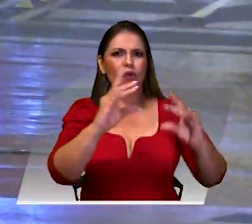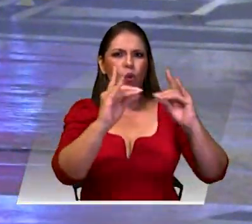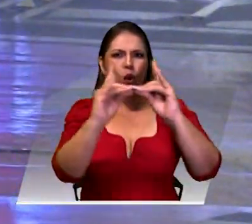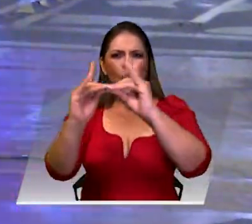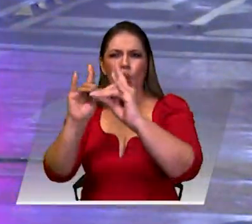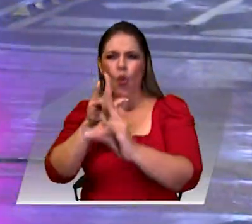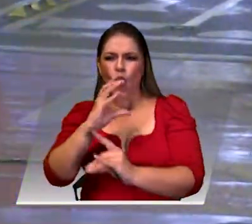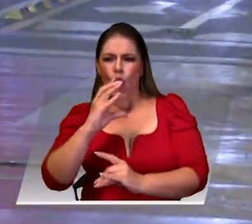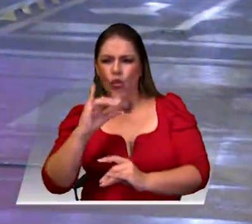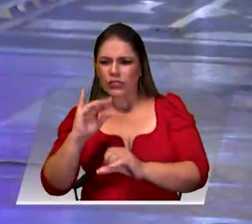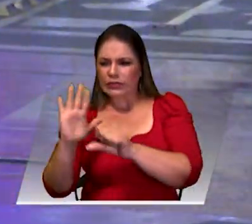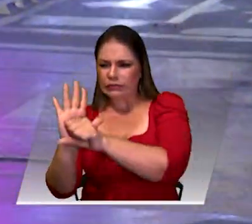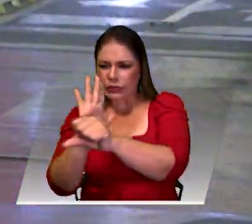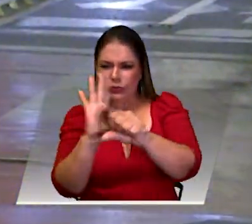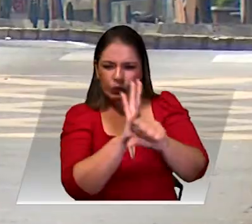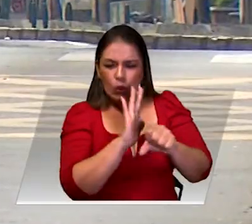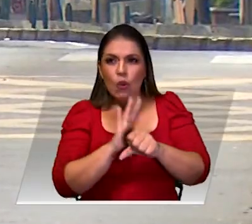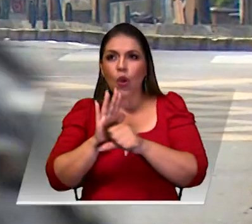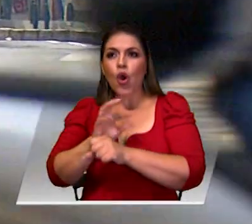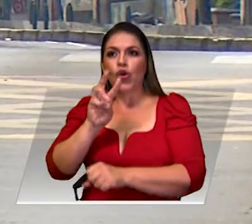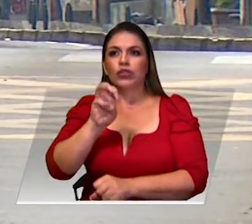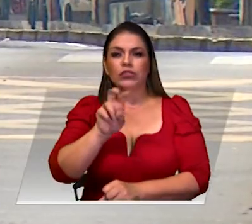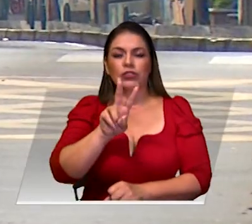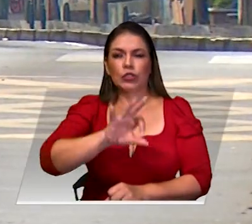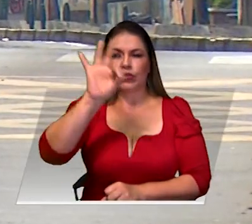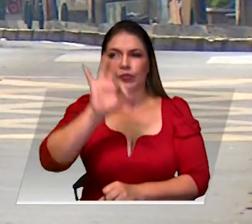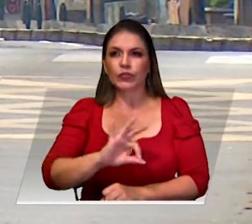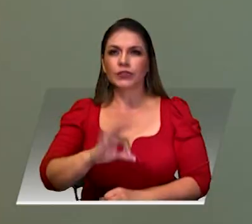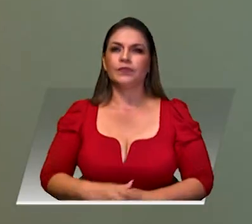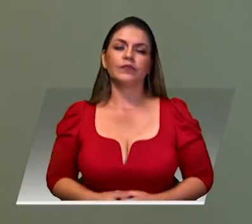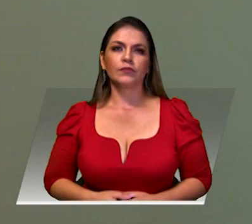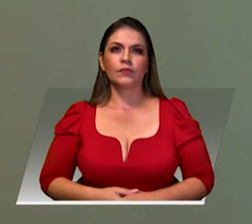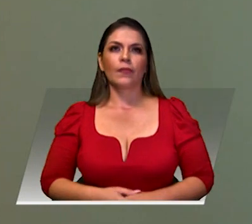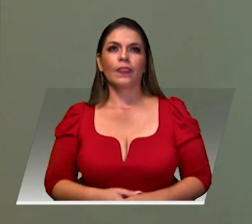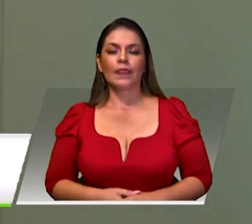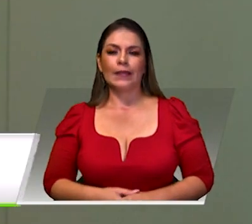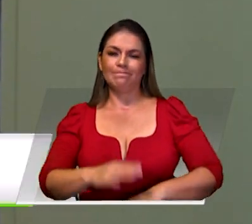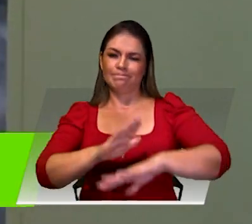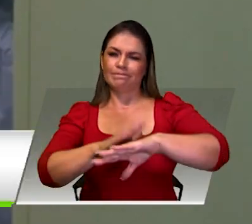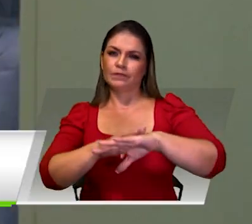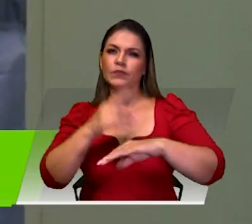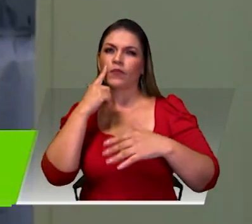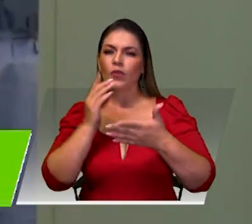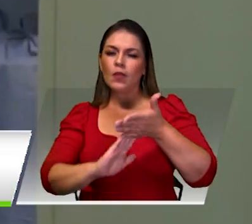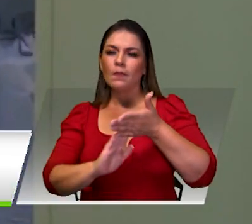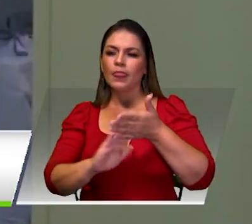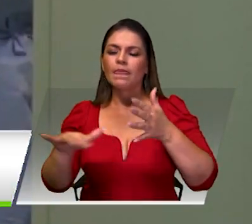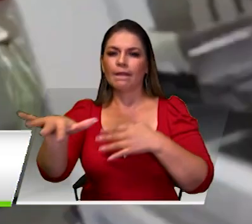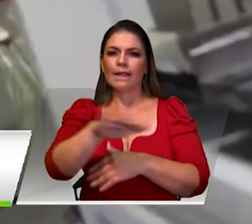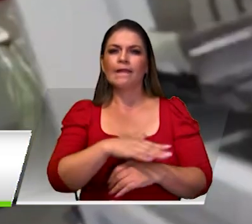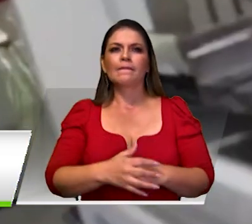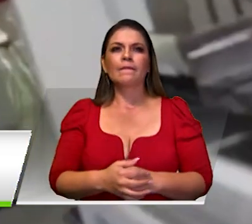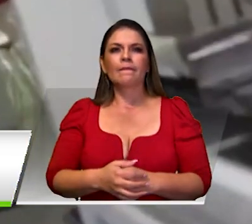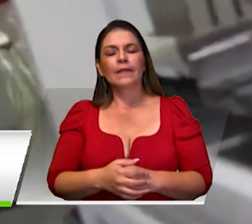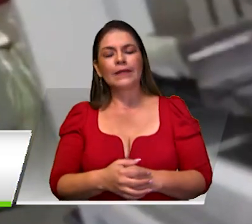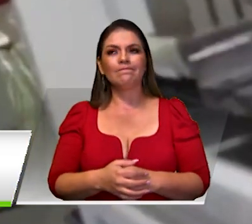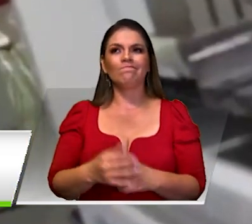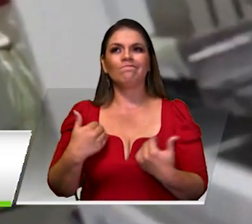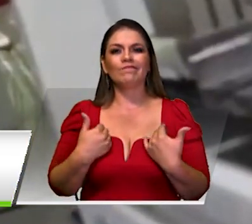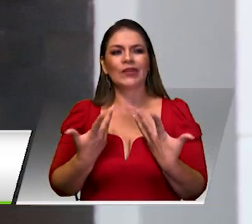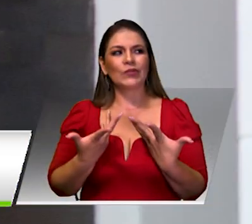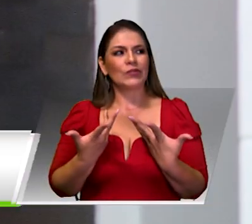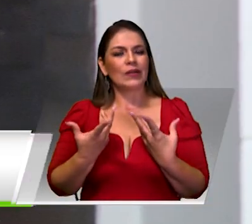a pesar de las medidas que tomaron las autoridades una de ellas el toque de queda para evitar la propagación del coronavirus las cifras no se den